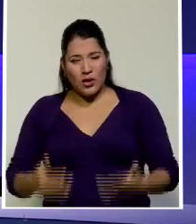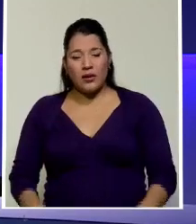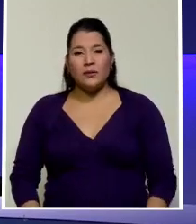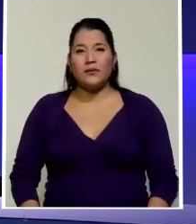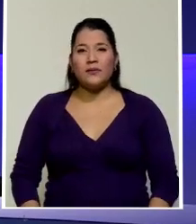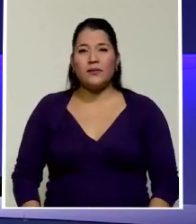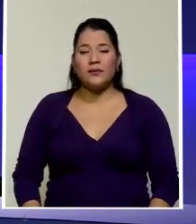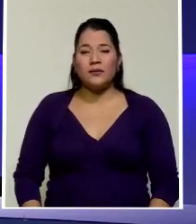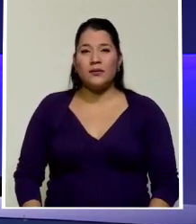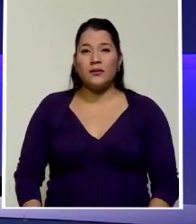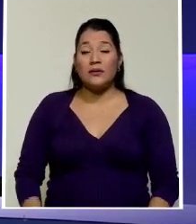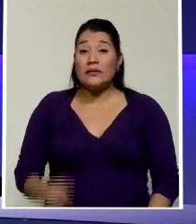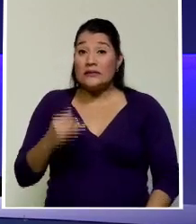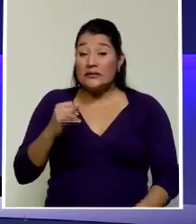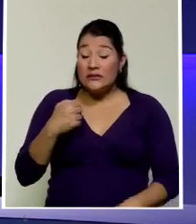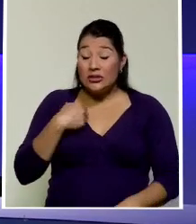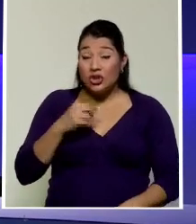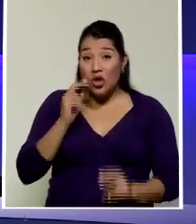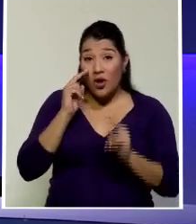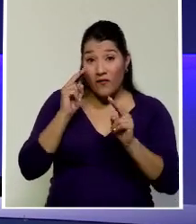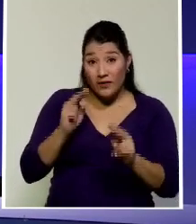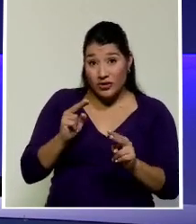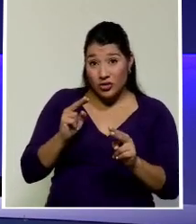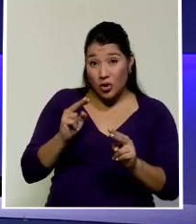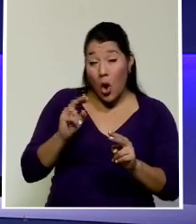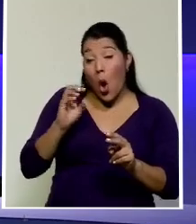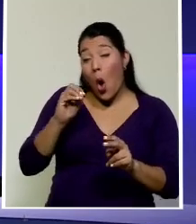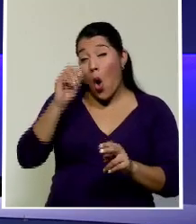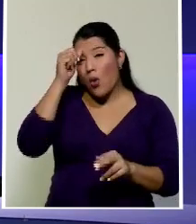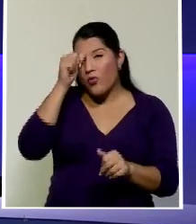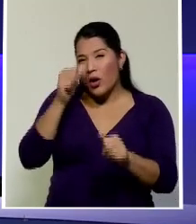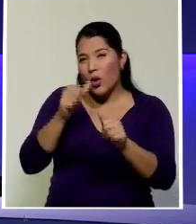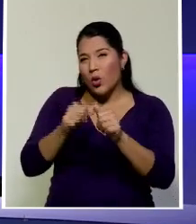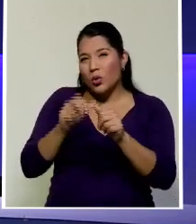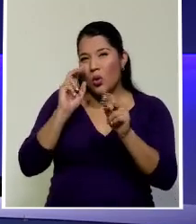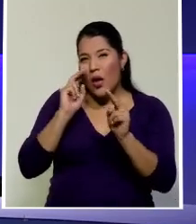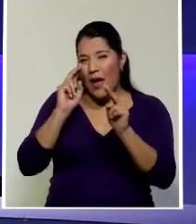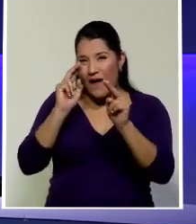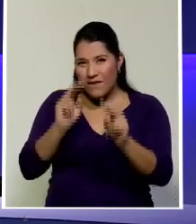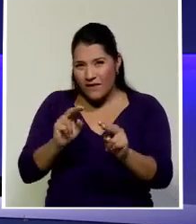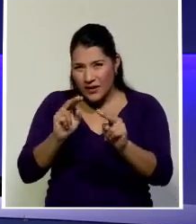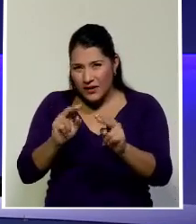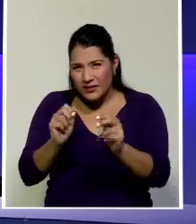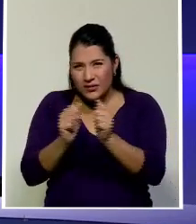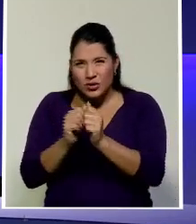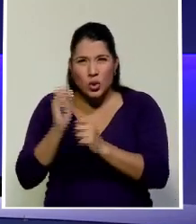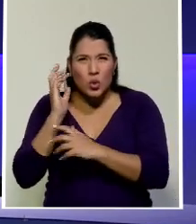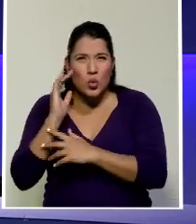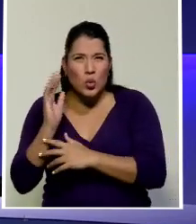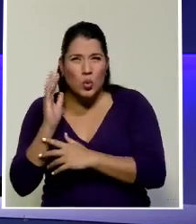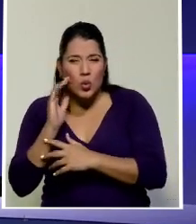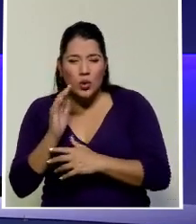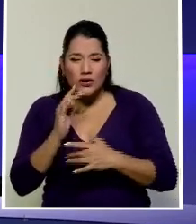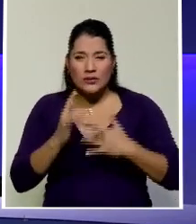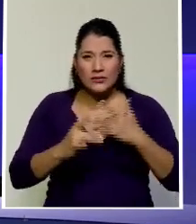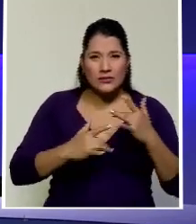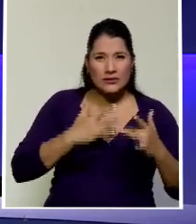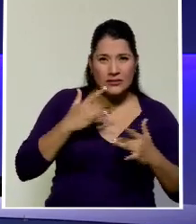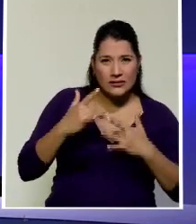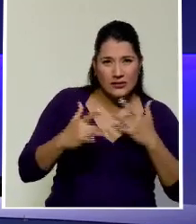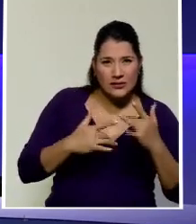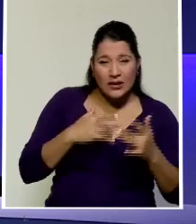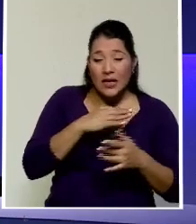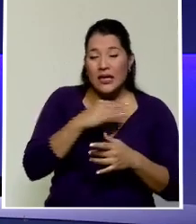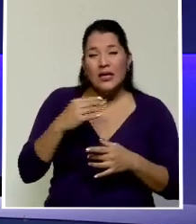cuchillos, de haber visto o de recordar haber visto, confundiendo los materiales oníricos de los materiales sensoriales, haciendo una papilla con lo soñado,